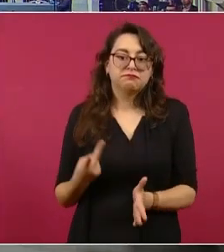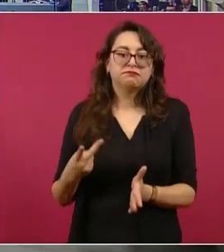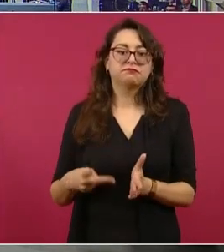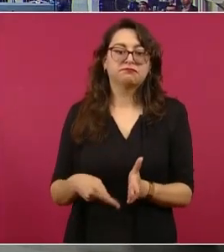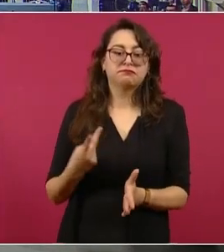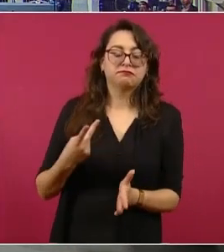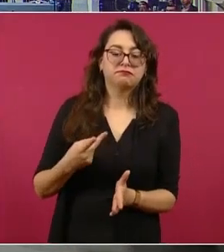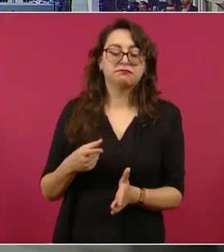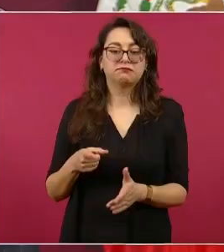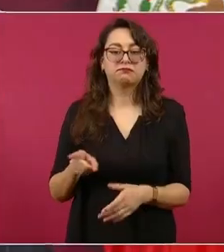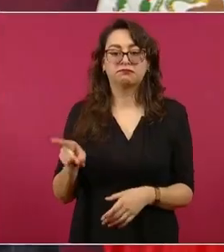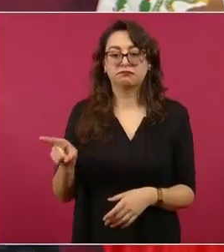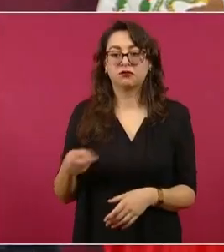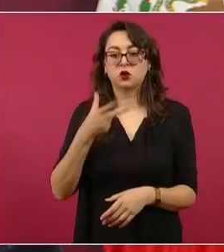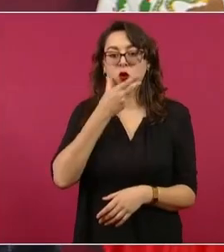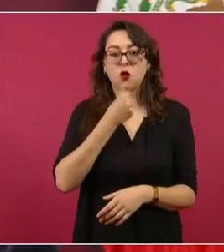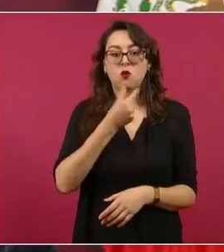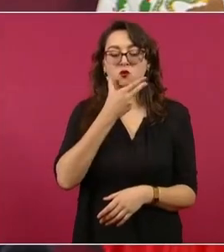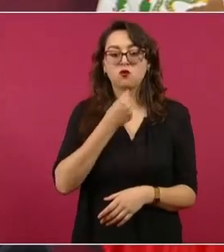Un hombre